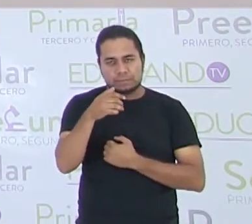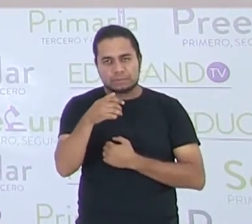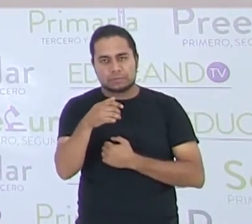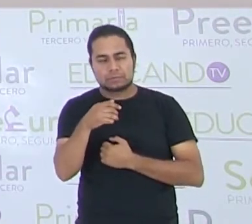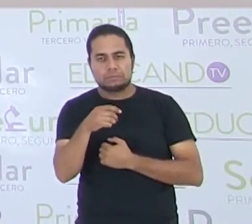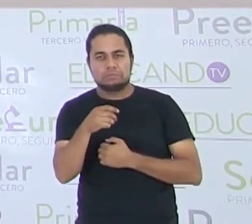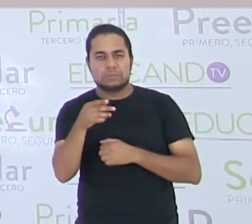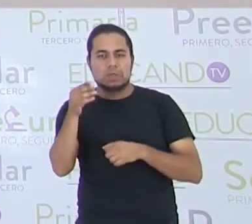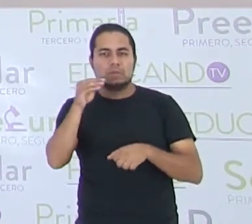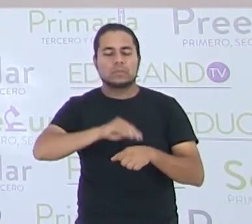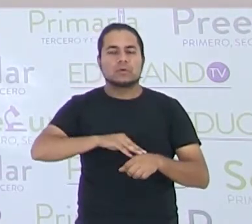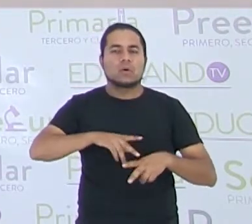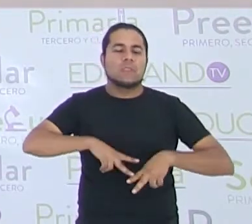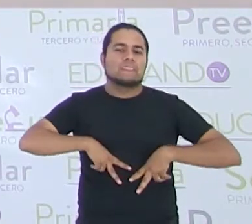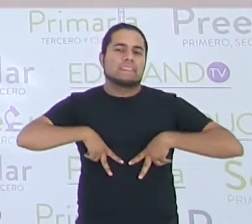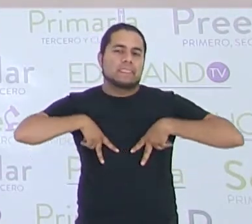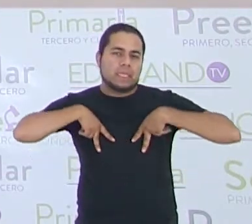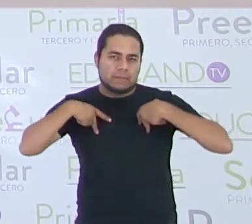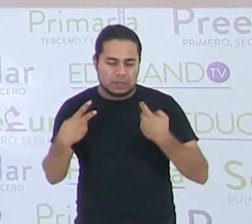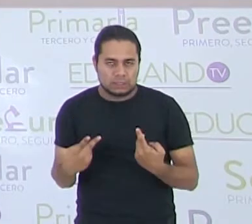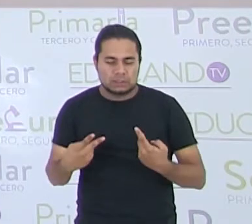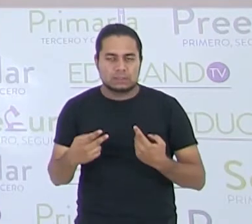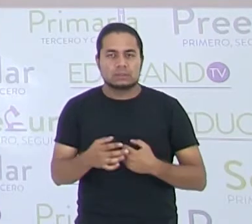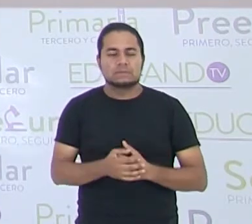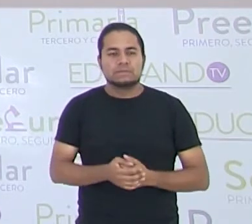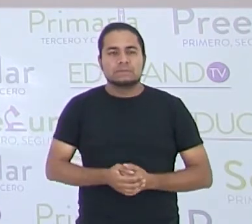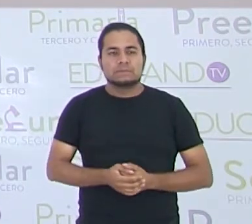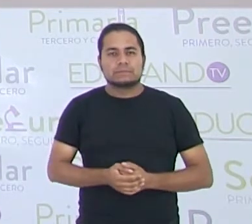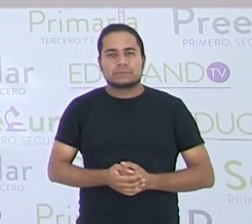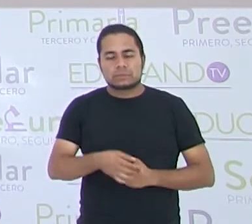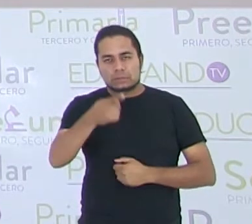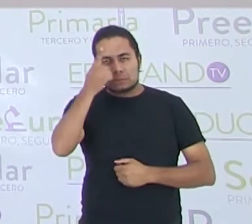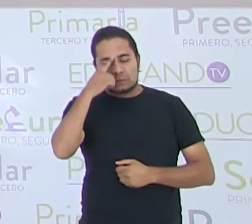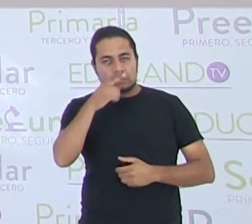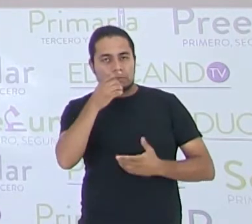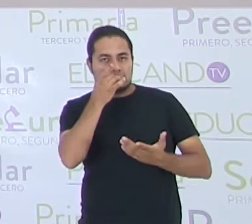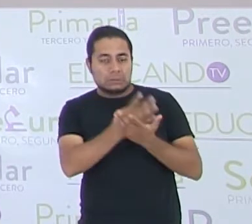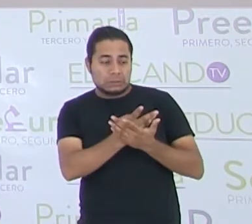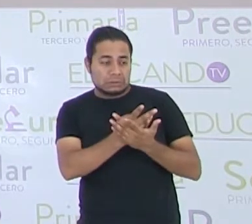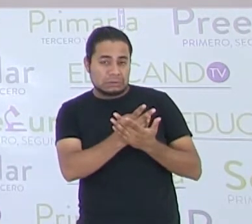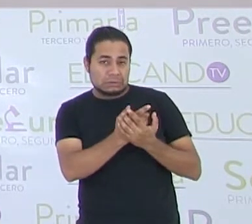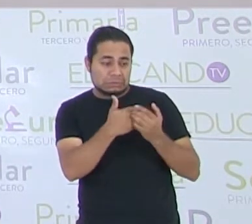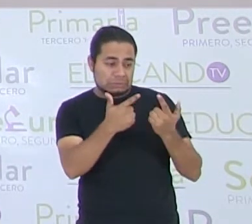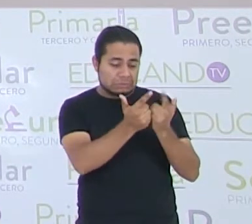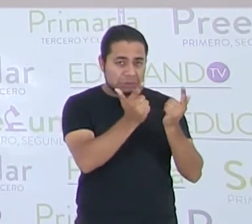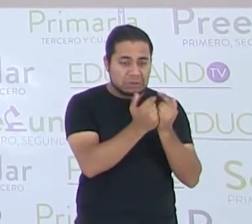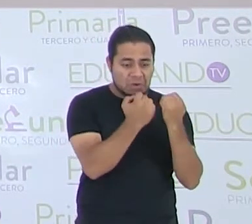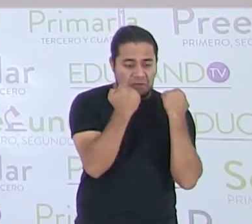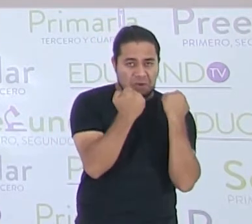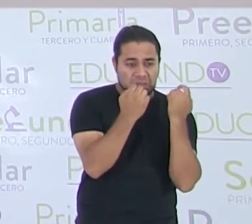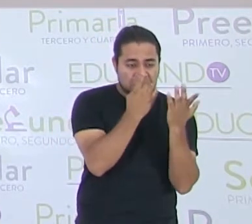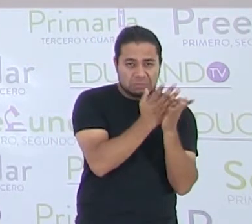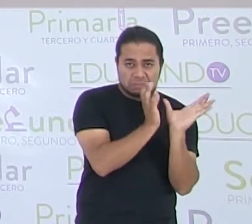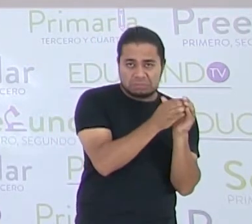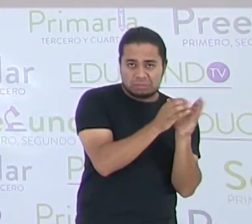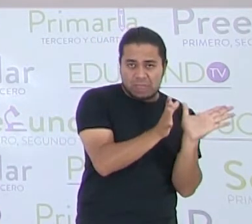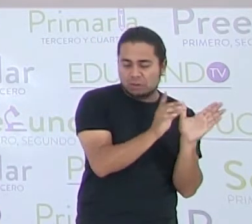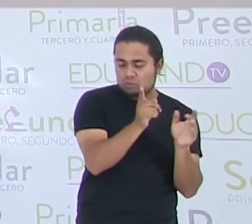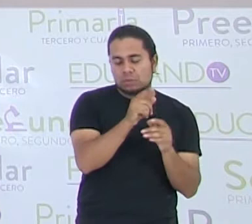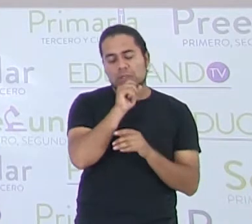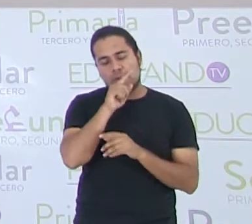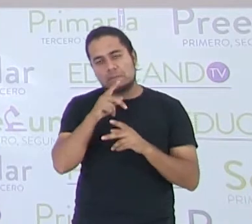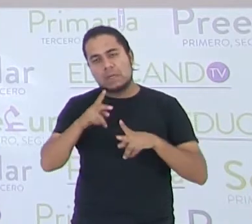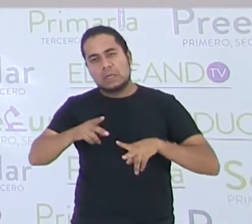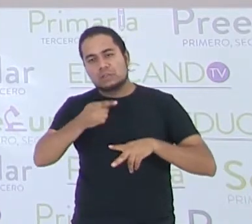débiles. ¿Sí? Y débiles, para que no nada más hablemos de los fuertes. Bueno,